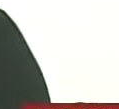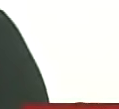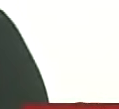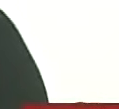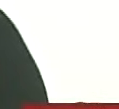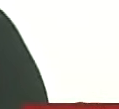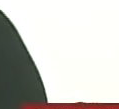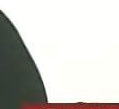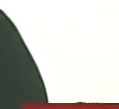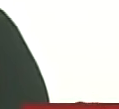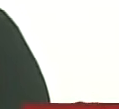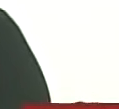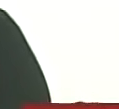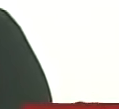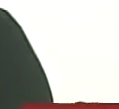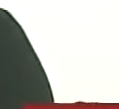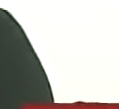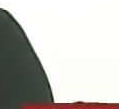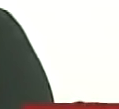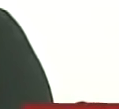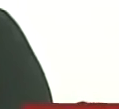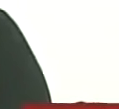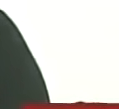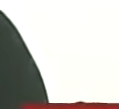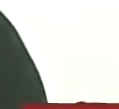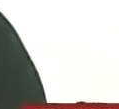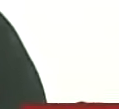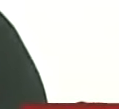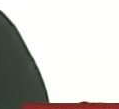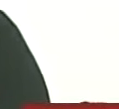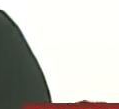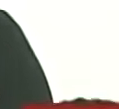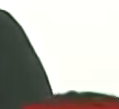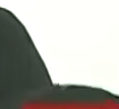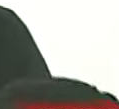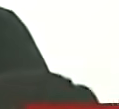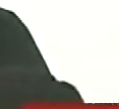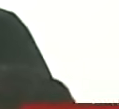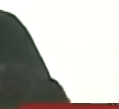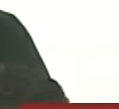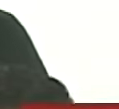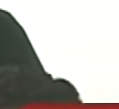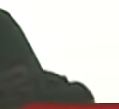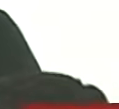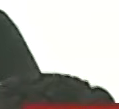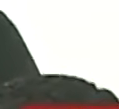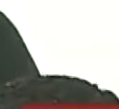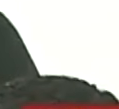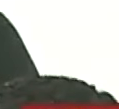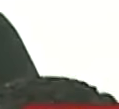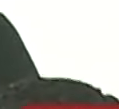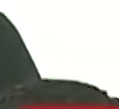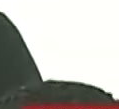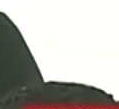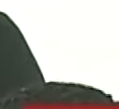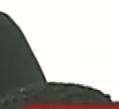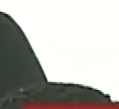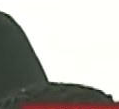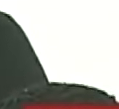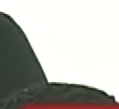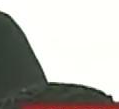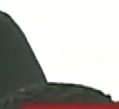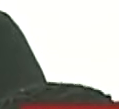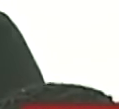Así es, muy buenas tardes. Inicia la rueda de prensa del Partido Socialista Unido de Venezuela en conjunto con la Dirección Nacional y la